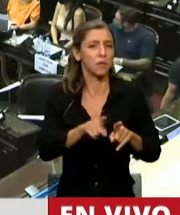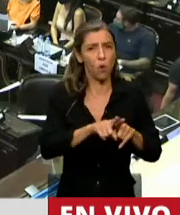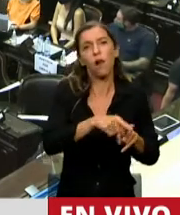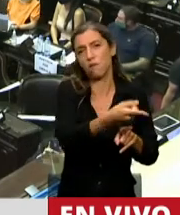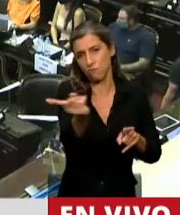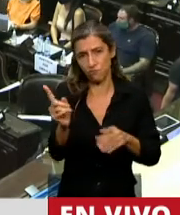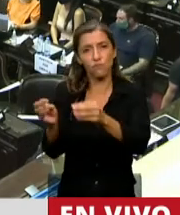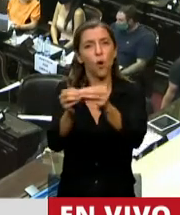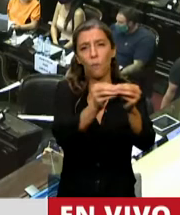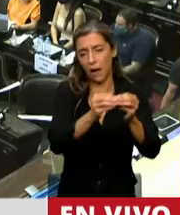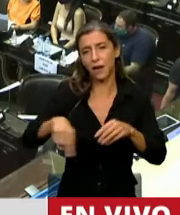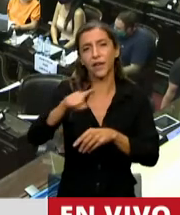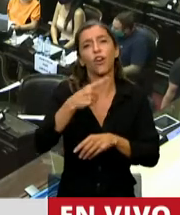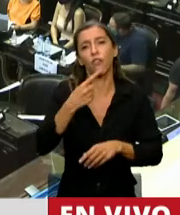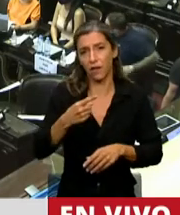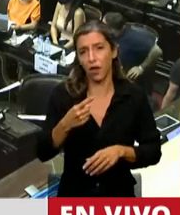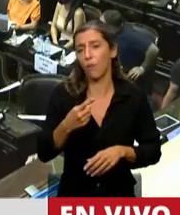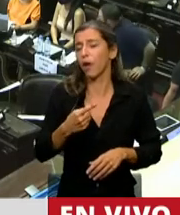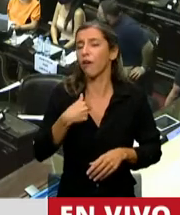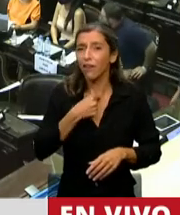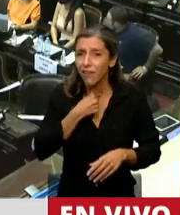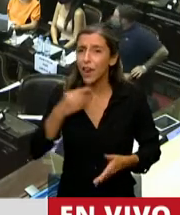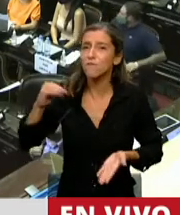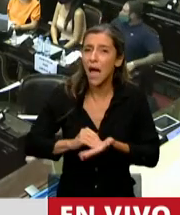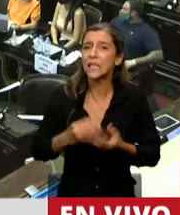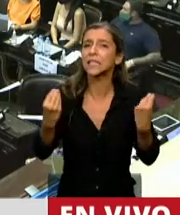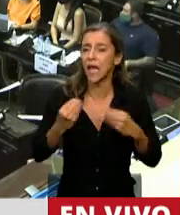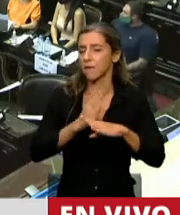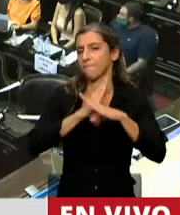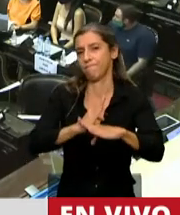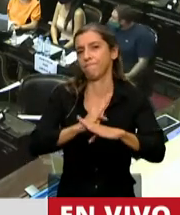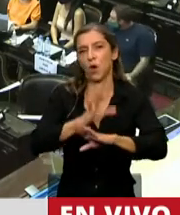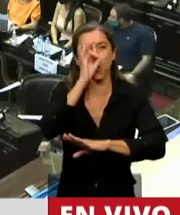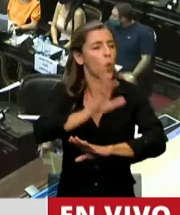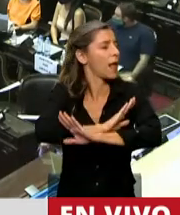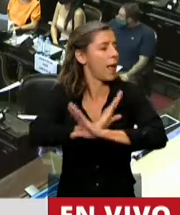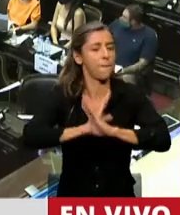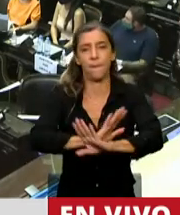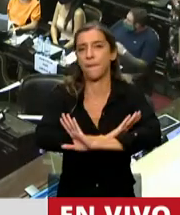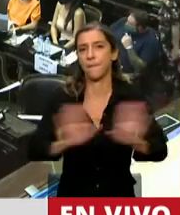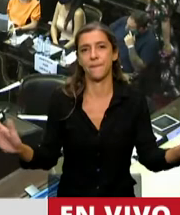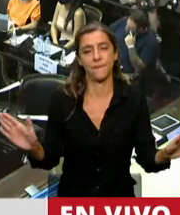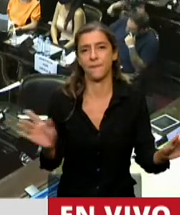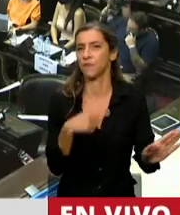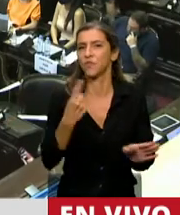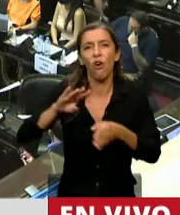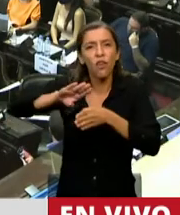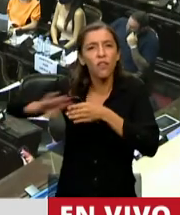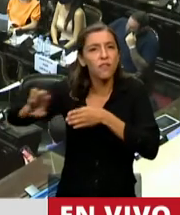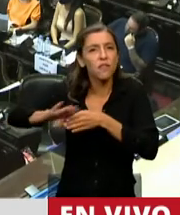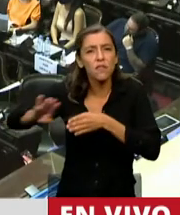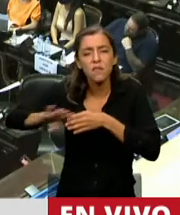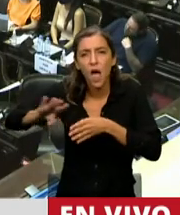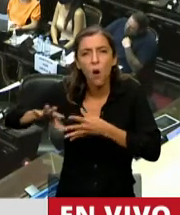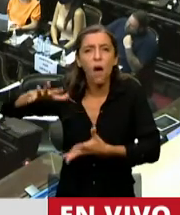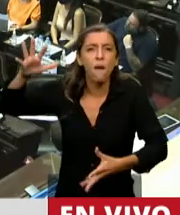nuestros compañeros, el nunca más. El nunca más endeudarnos, el nunca más